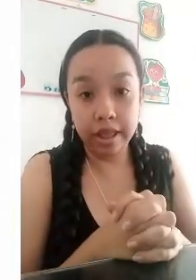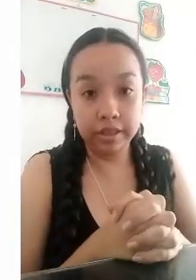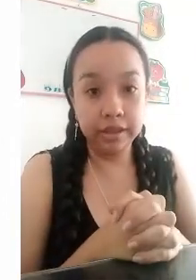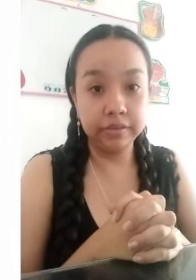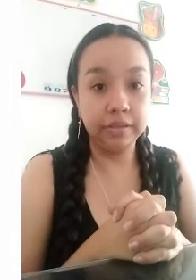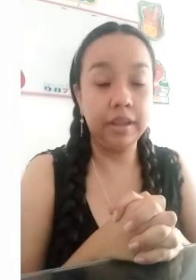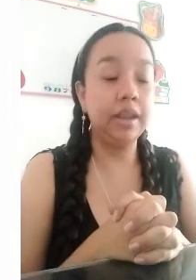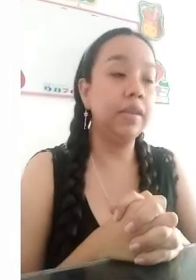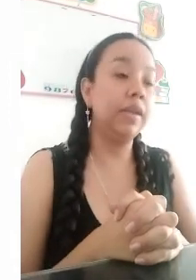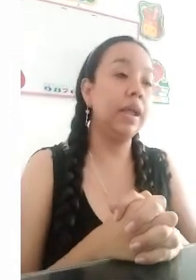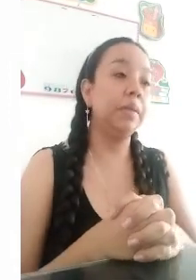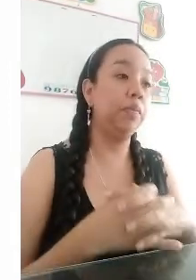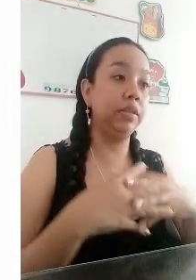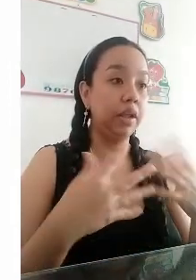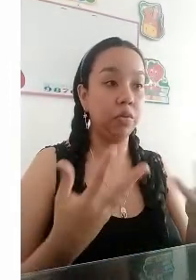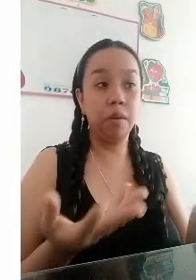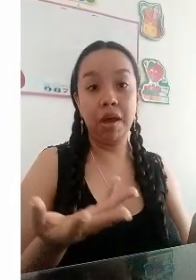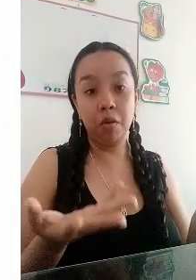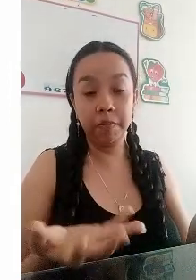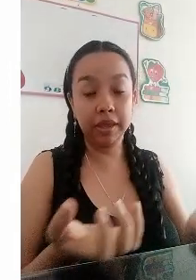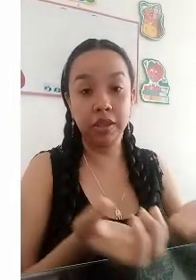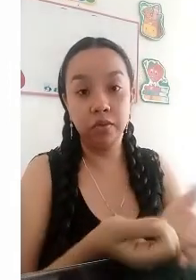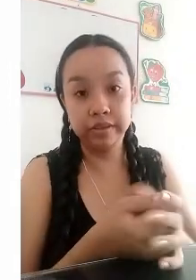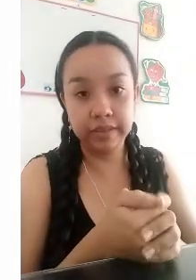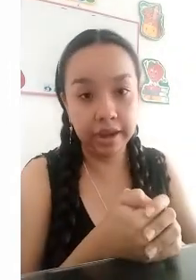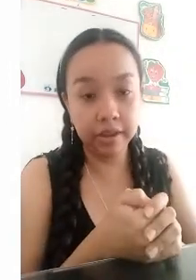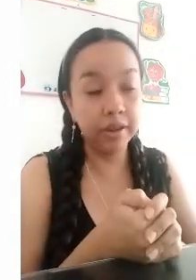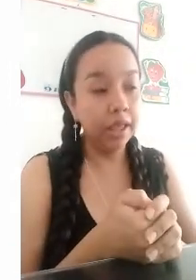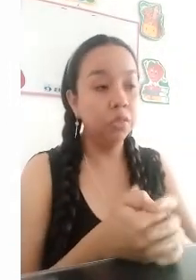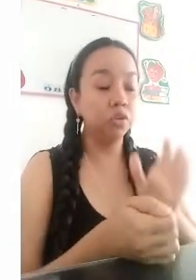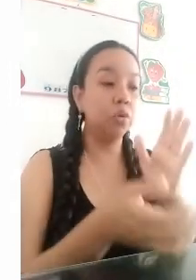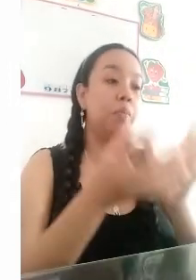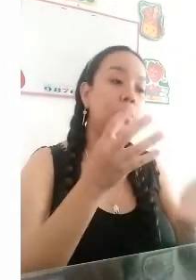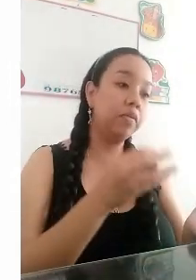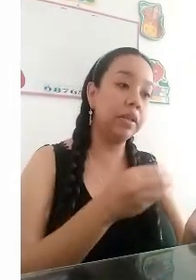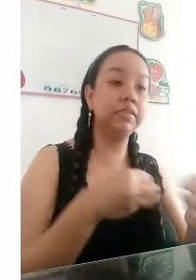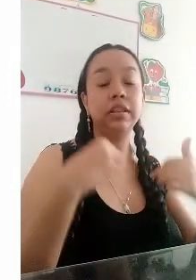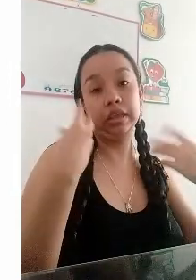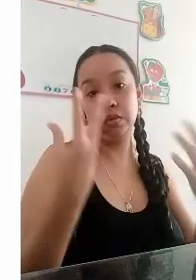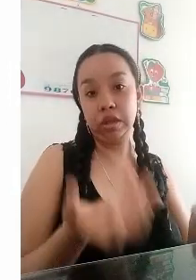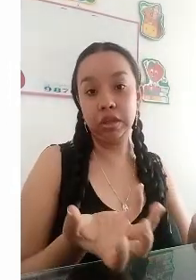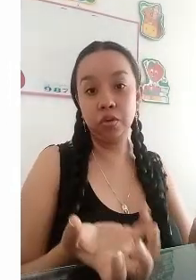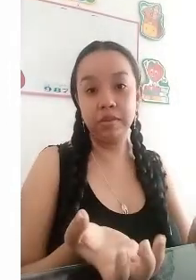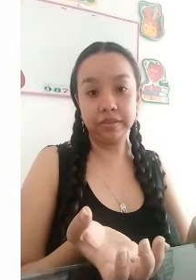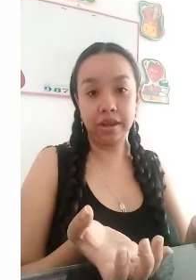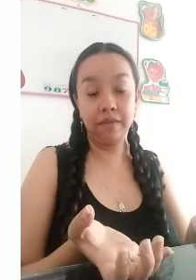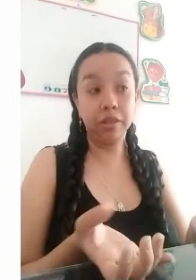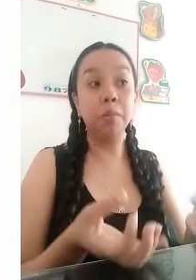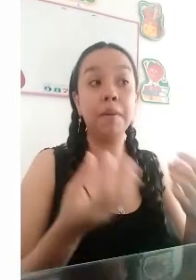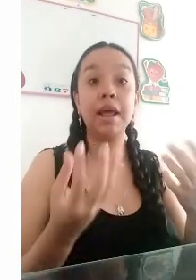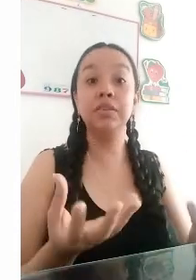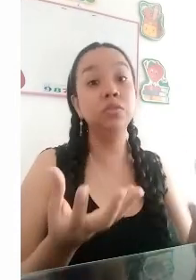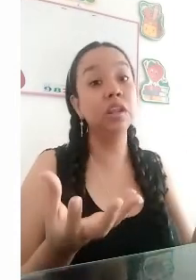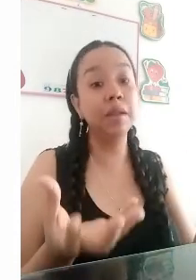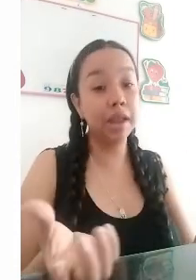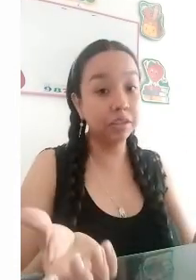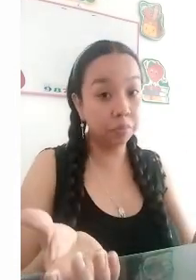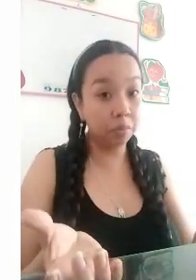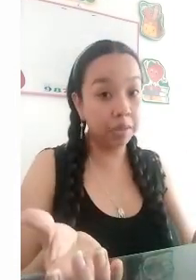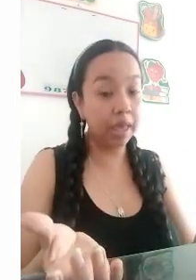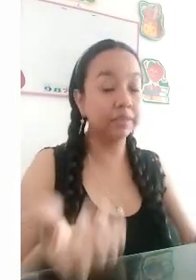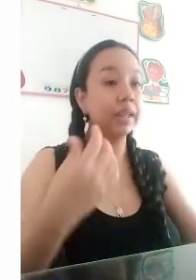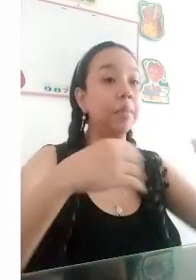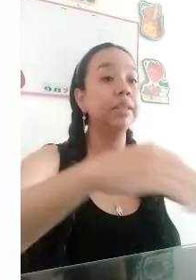mango grande que estás en la nevera, me puede traer un mango pequeño que está en la nevera. Entonces, yo puedo diferenciar de qué objeto me están hablando. Para eso sirven